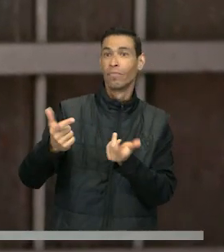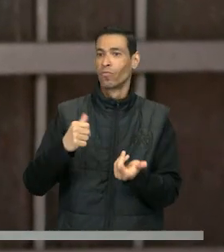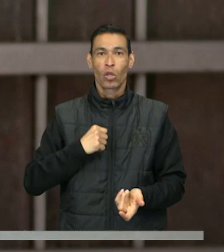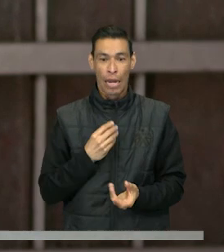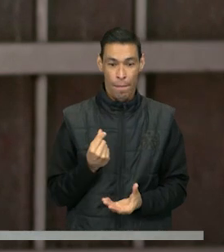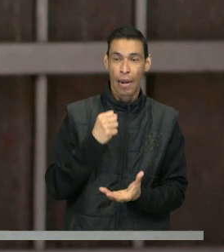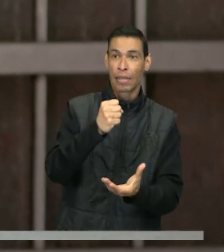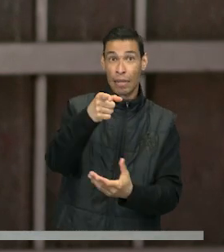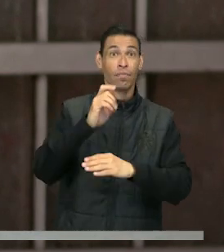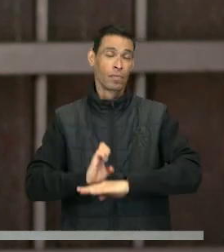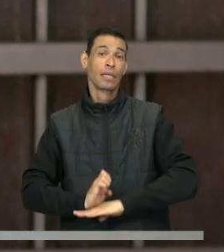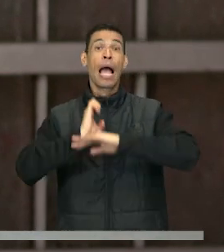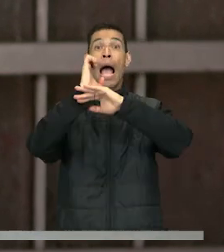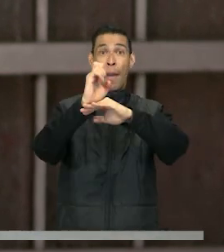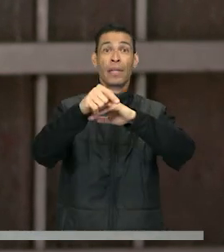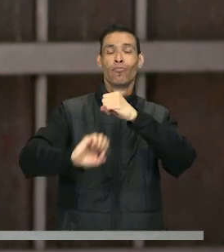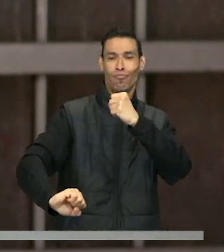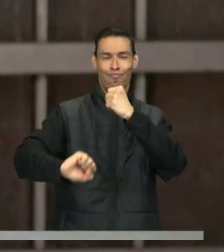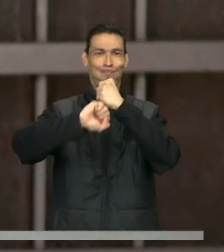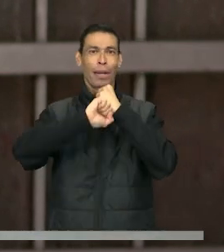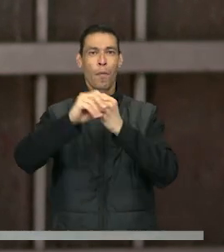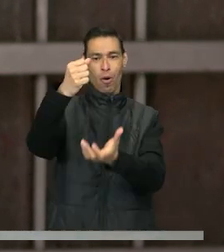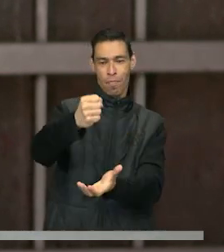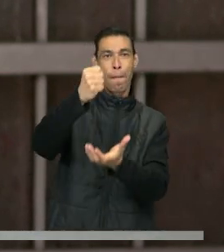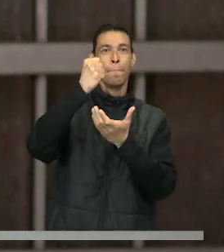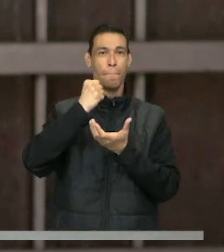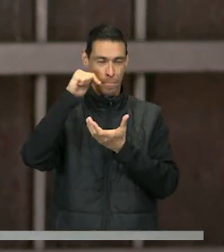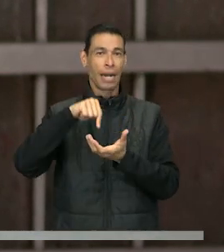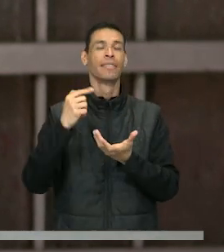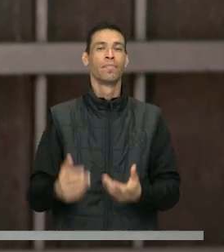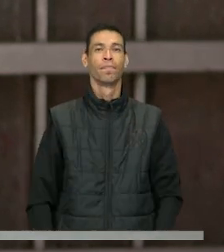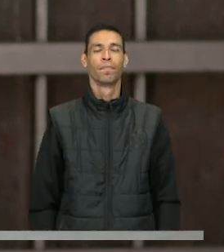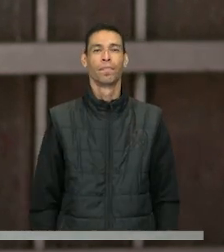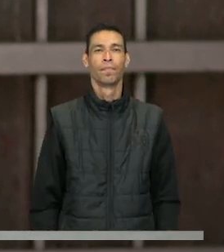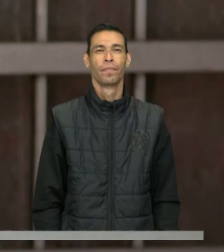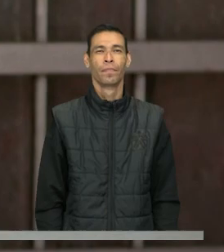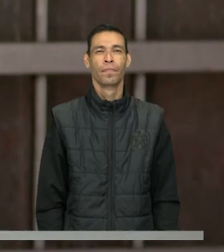recursos, y Fondo Emprender fue quien nos apalancó para poder crear lo que hoy es Maquerule.